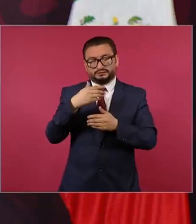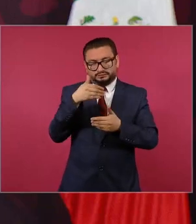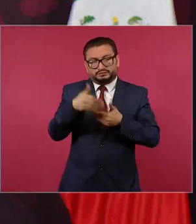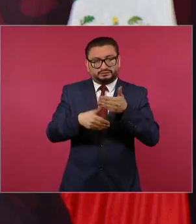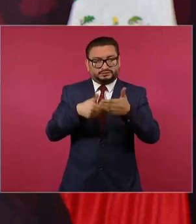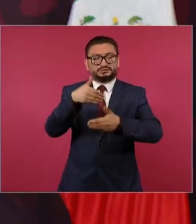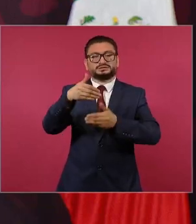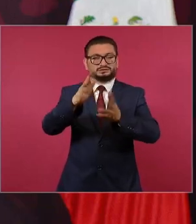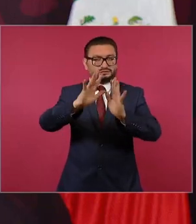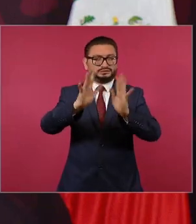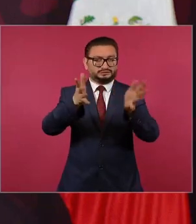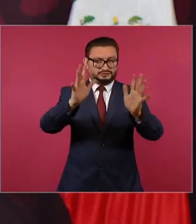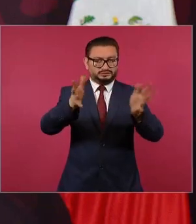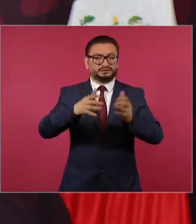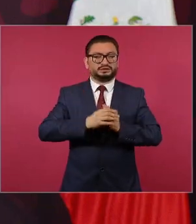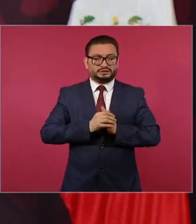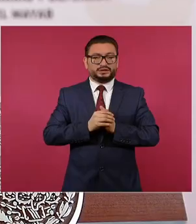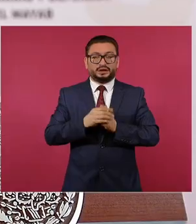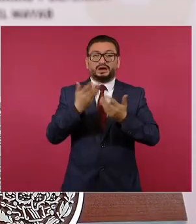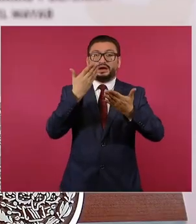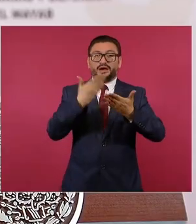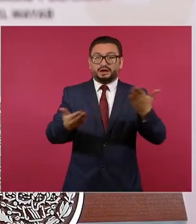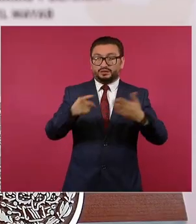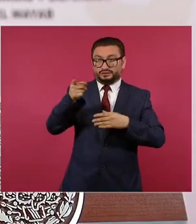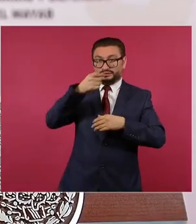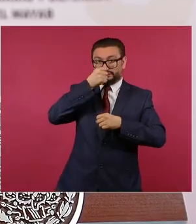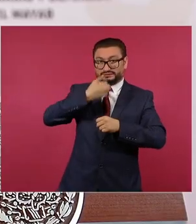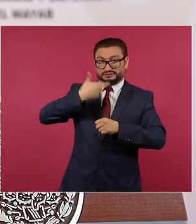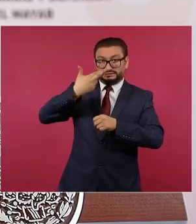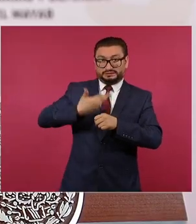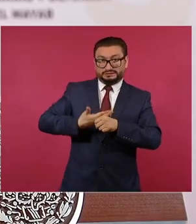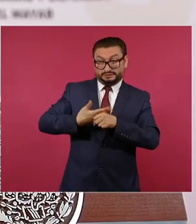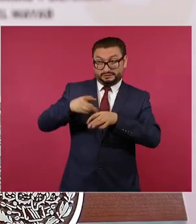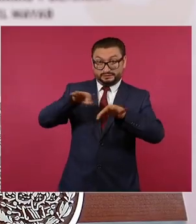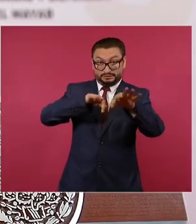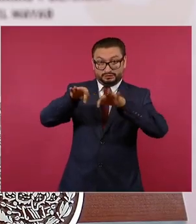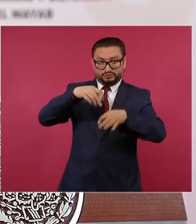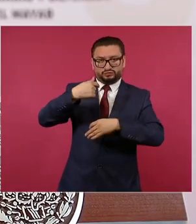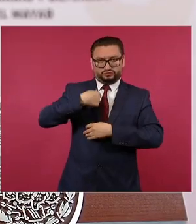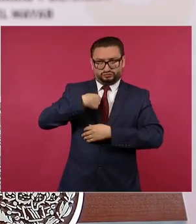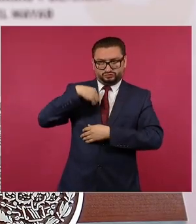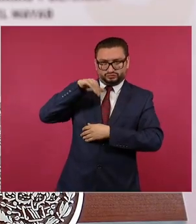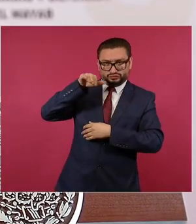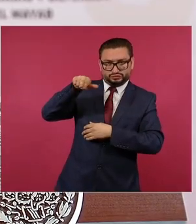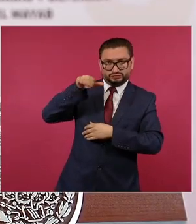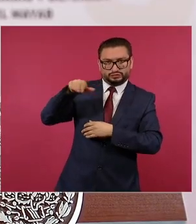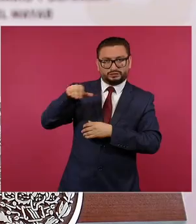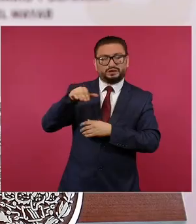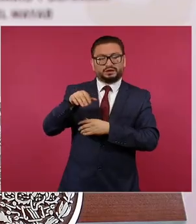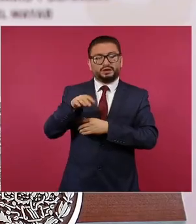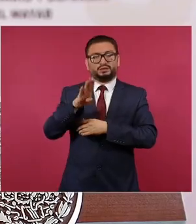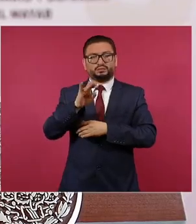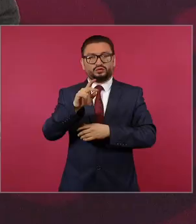caso, le voy a pedir al secretario del Trabajo, a Marat